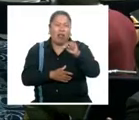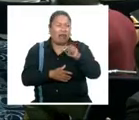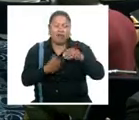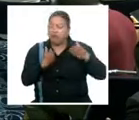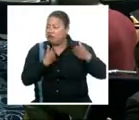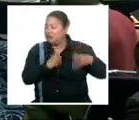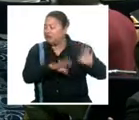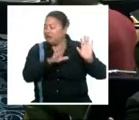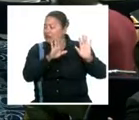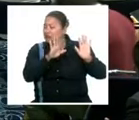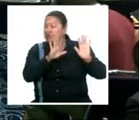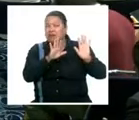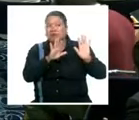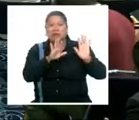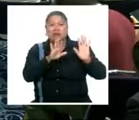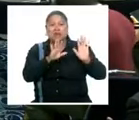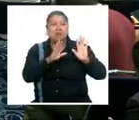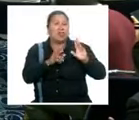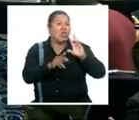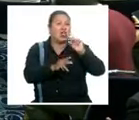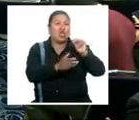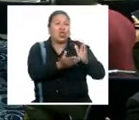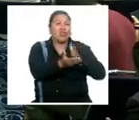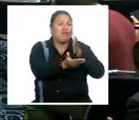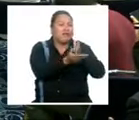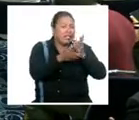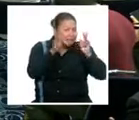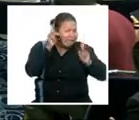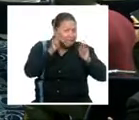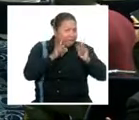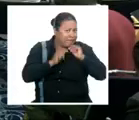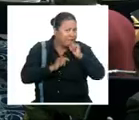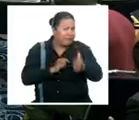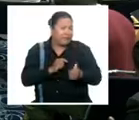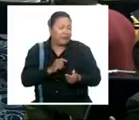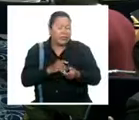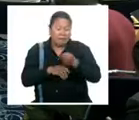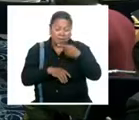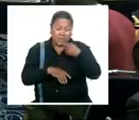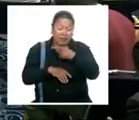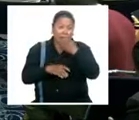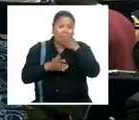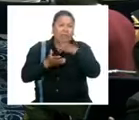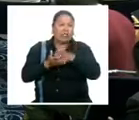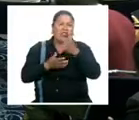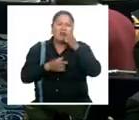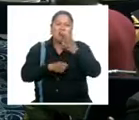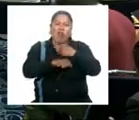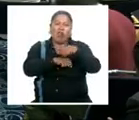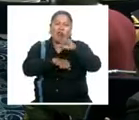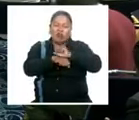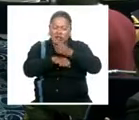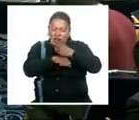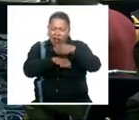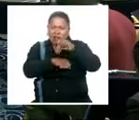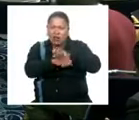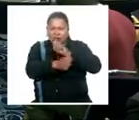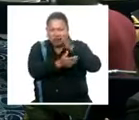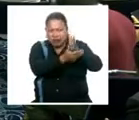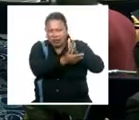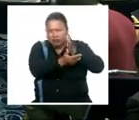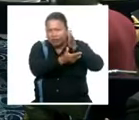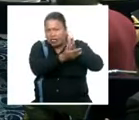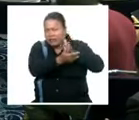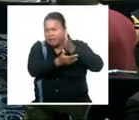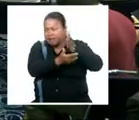dejó, no se iba a la comunidad. Aquí el secretario va cada 8 días. Nuestro